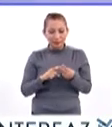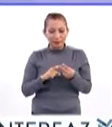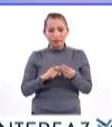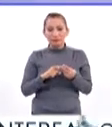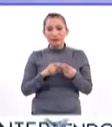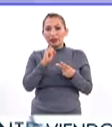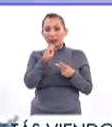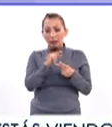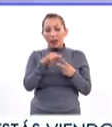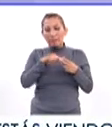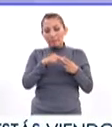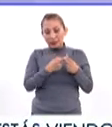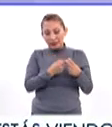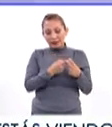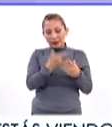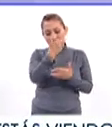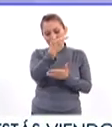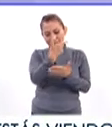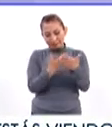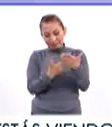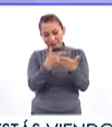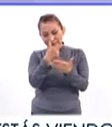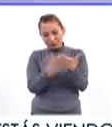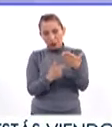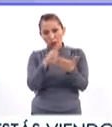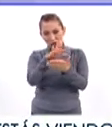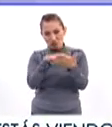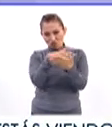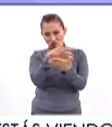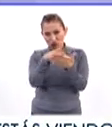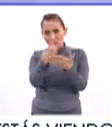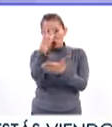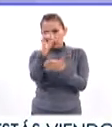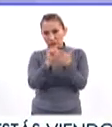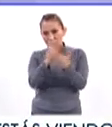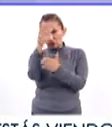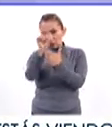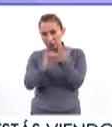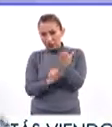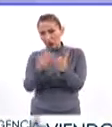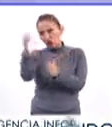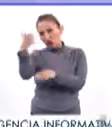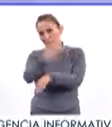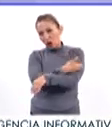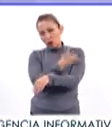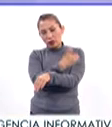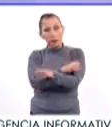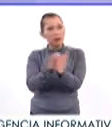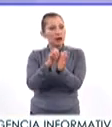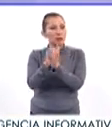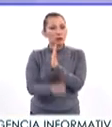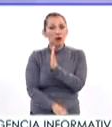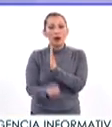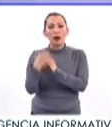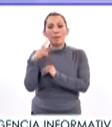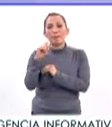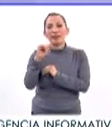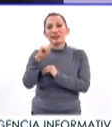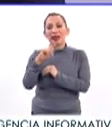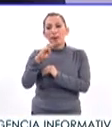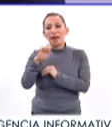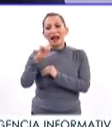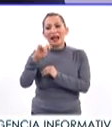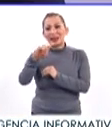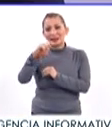Se empieza el esquema cada 2 meses de otras vacunas como es la